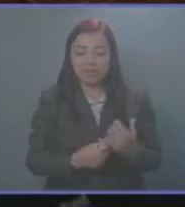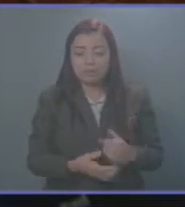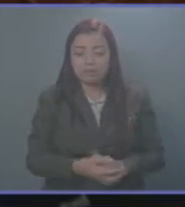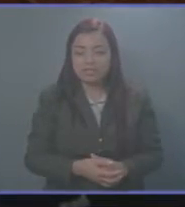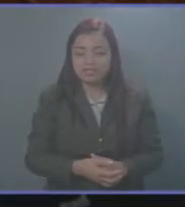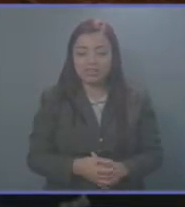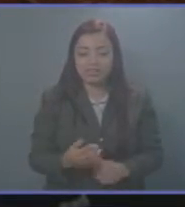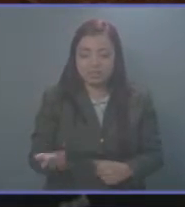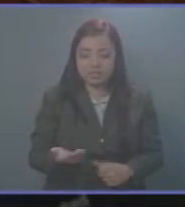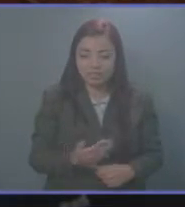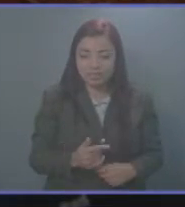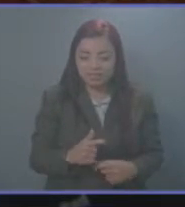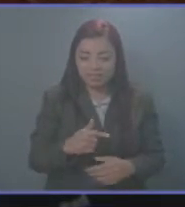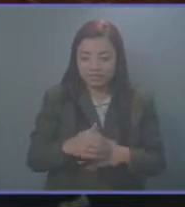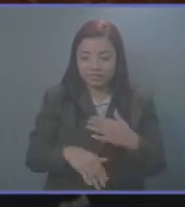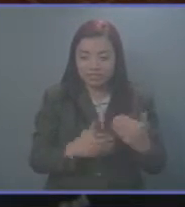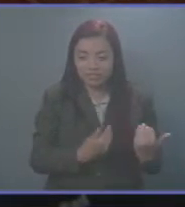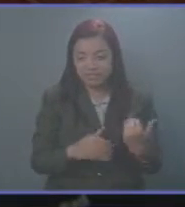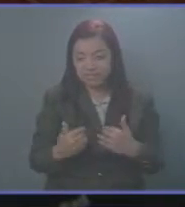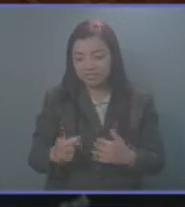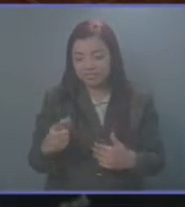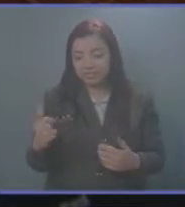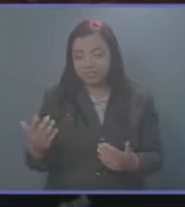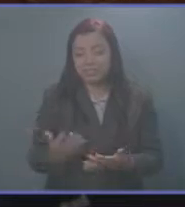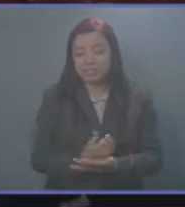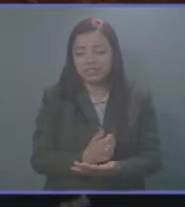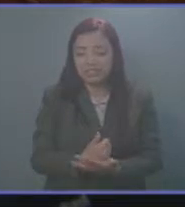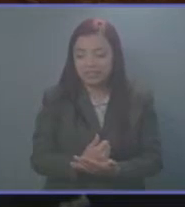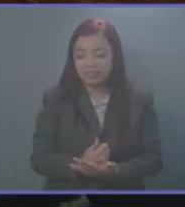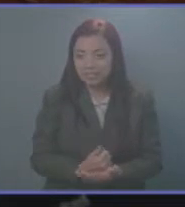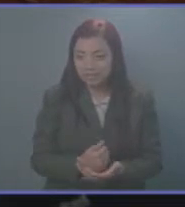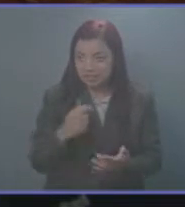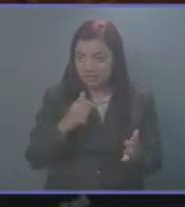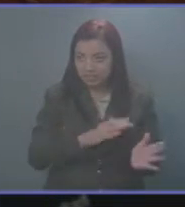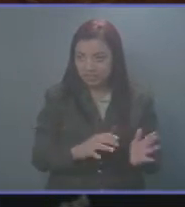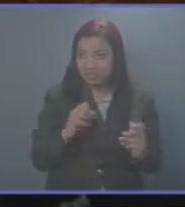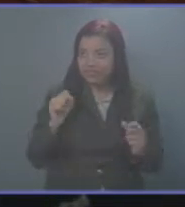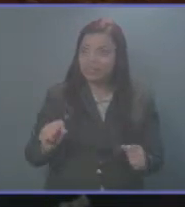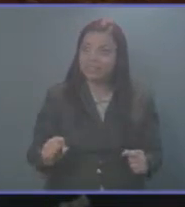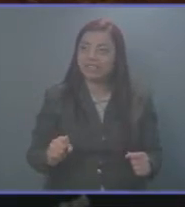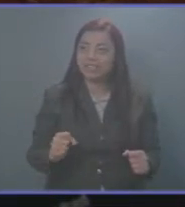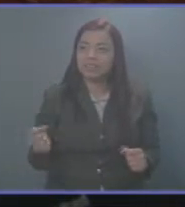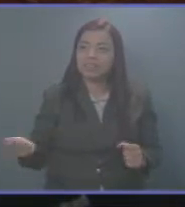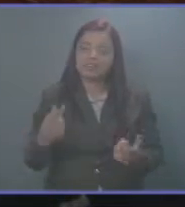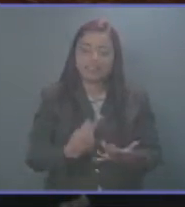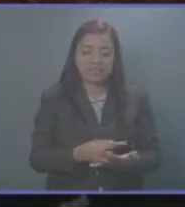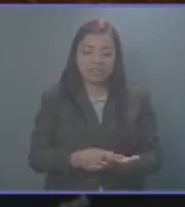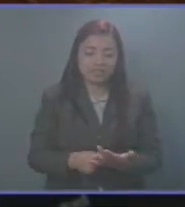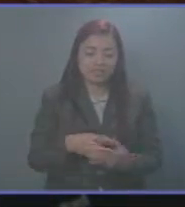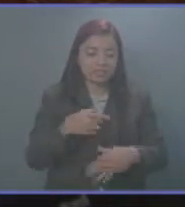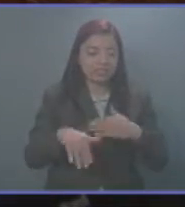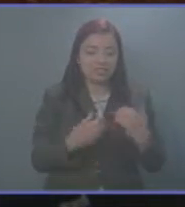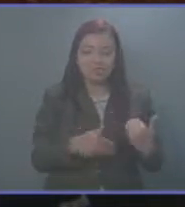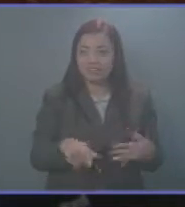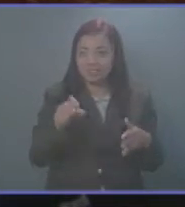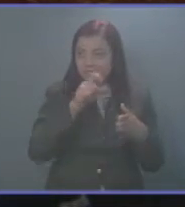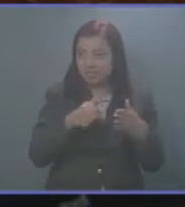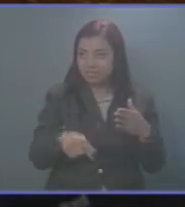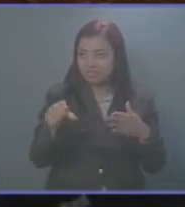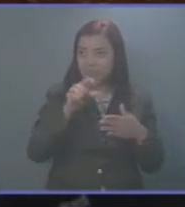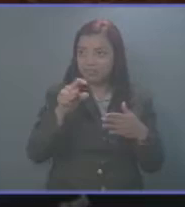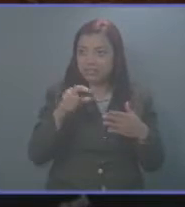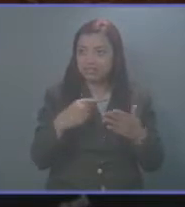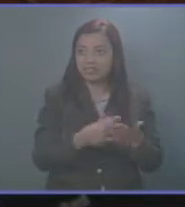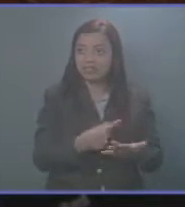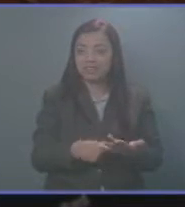como destino estos recursos que ahora se están tomando para entregárselos a una institución que su mismo titular